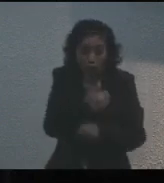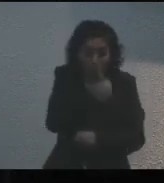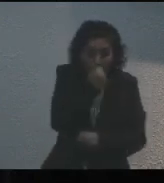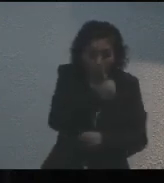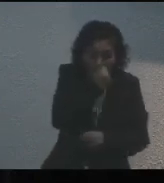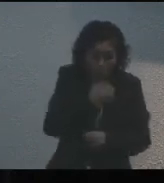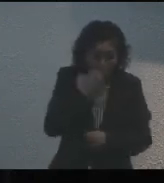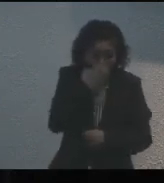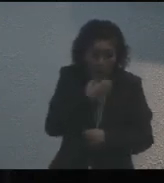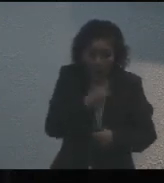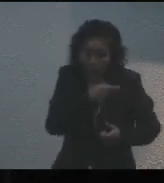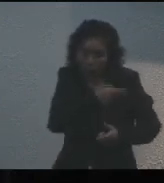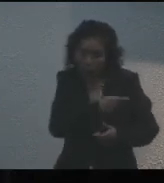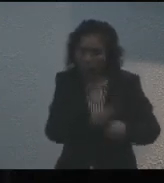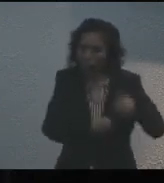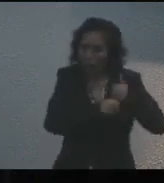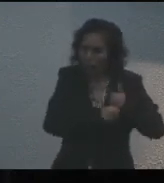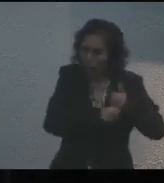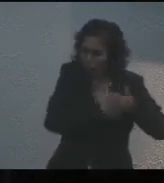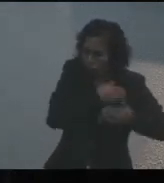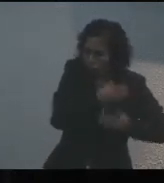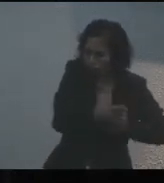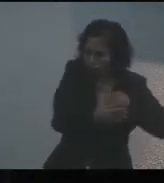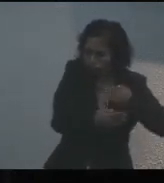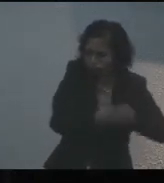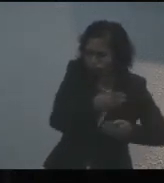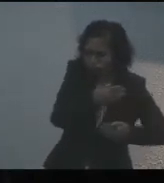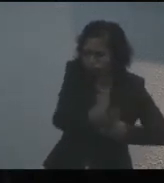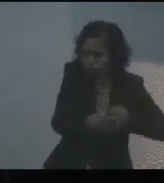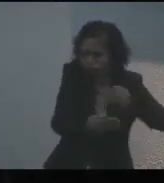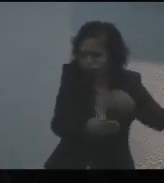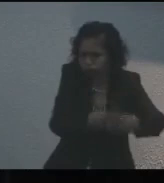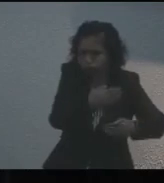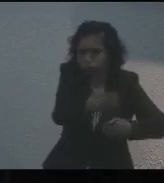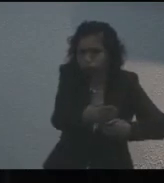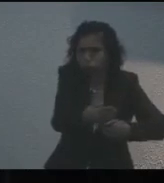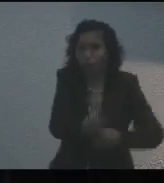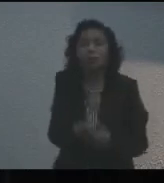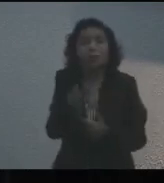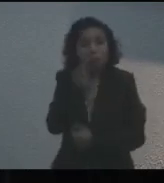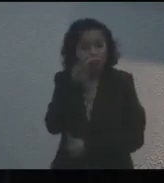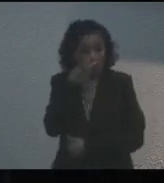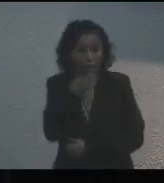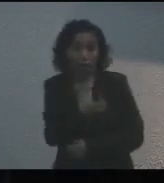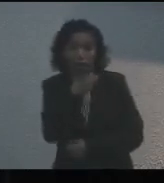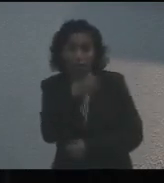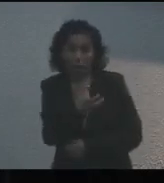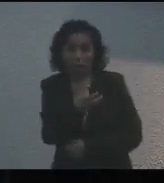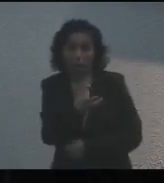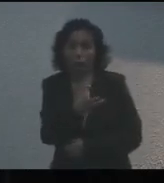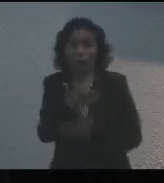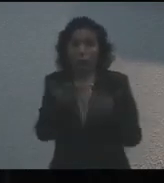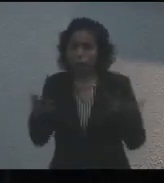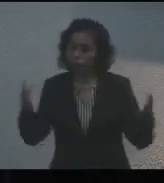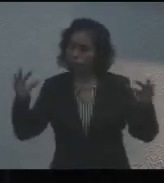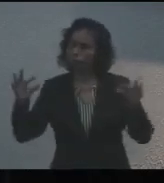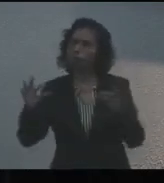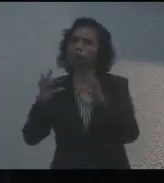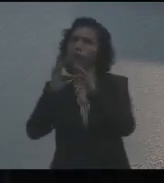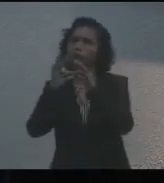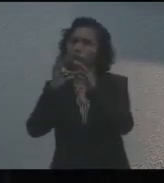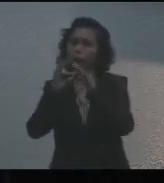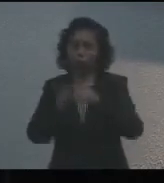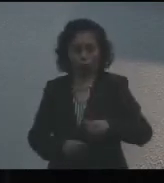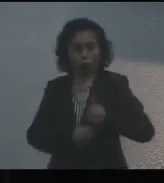de este plantel militar han brindado a la patria y que se refleja en la fértil relación